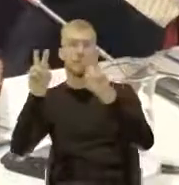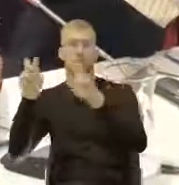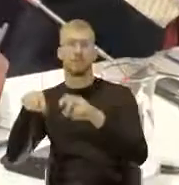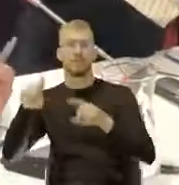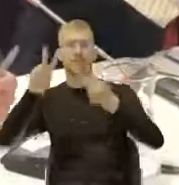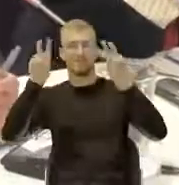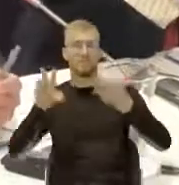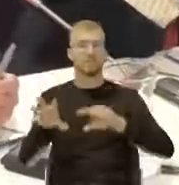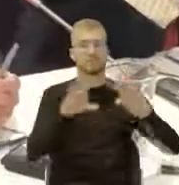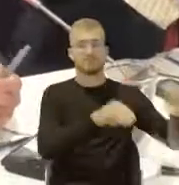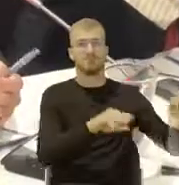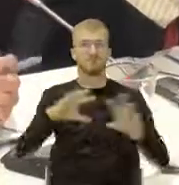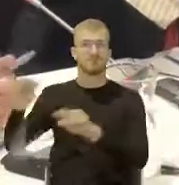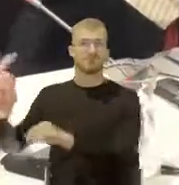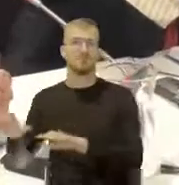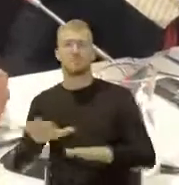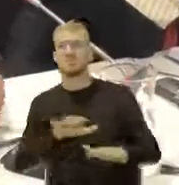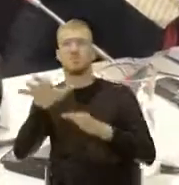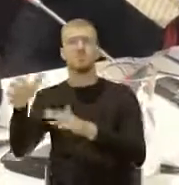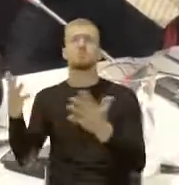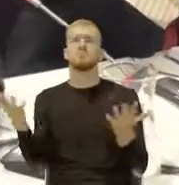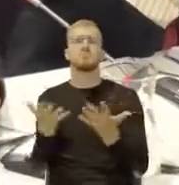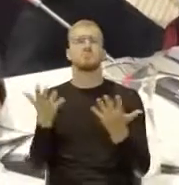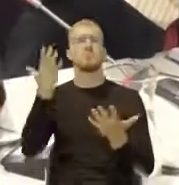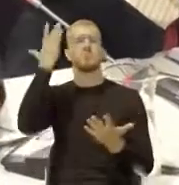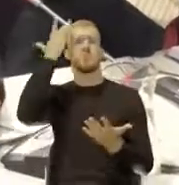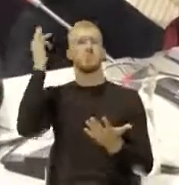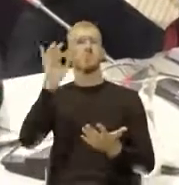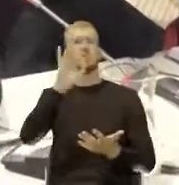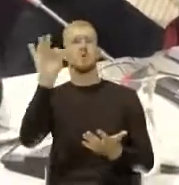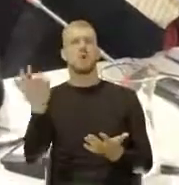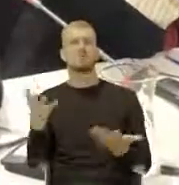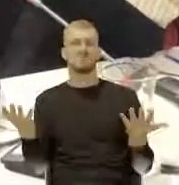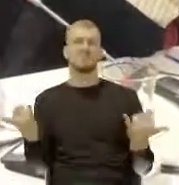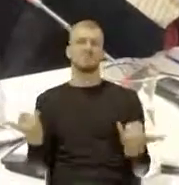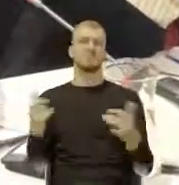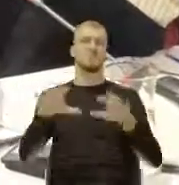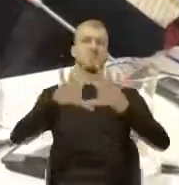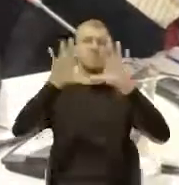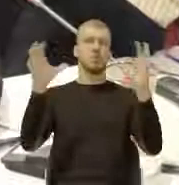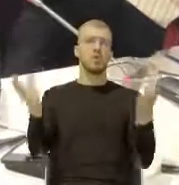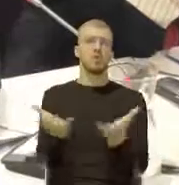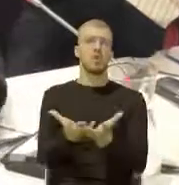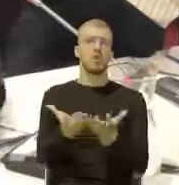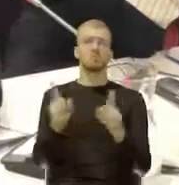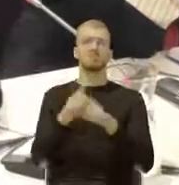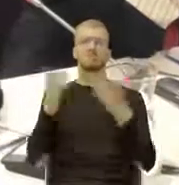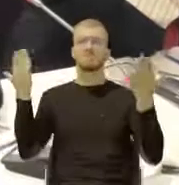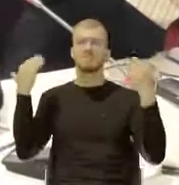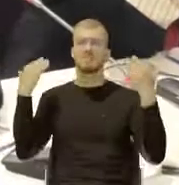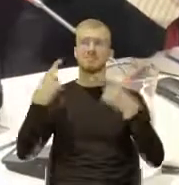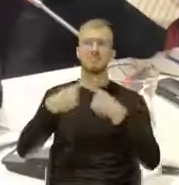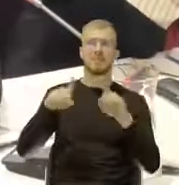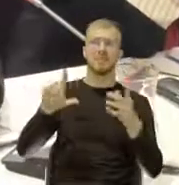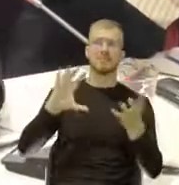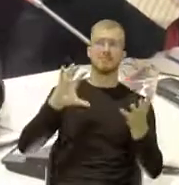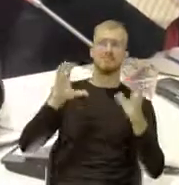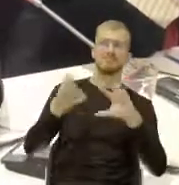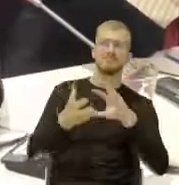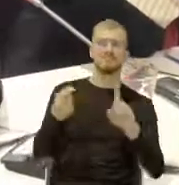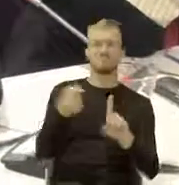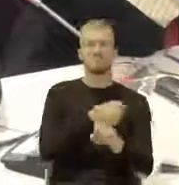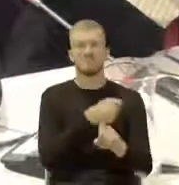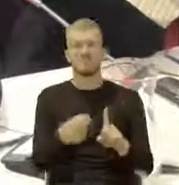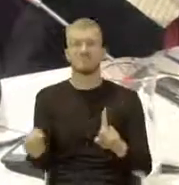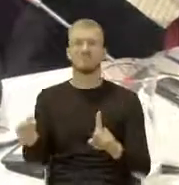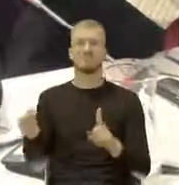la violencia y también la tecnología. Son elementos que cada día presionan mucho más que nuestras ciudades